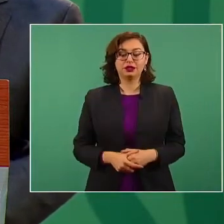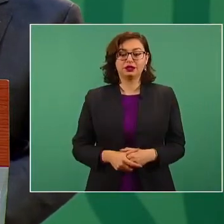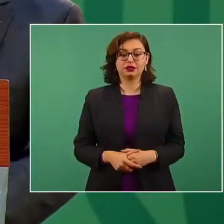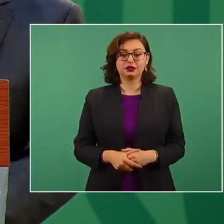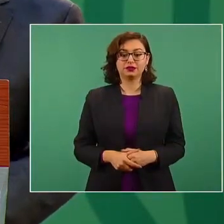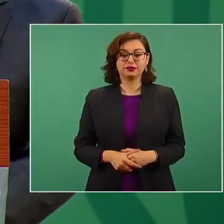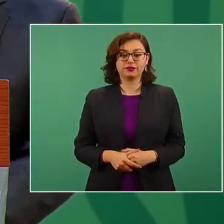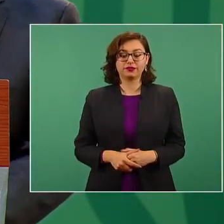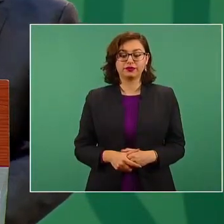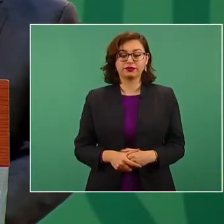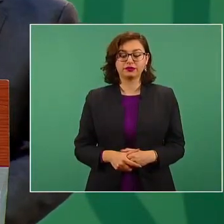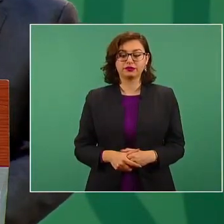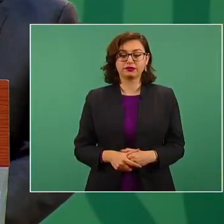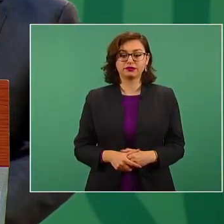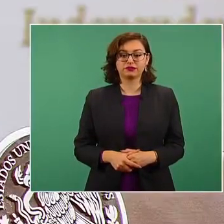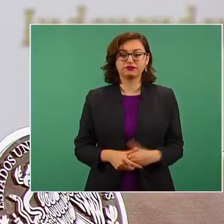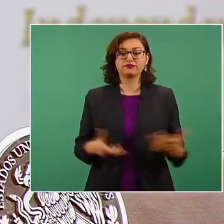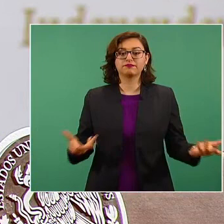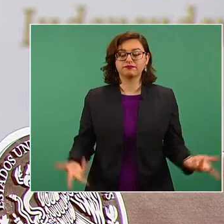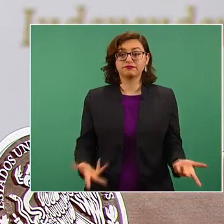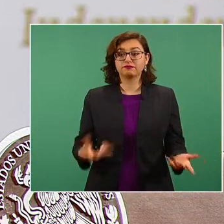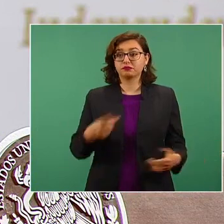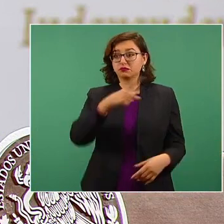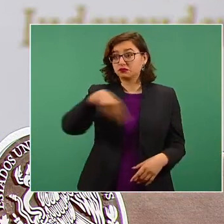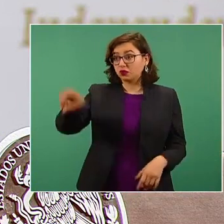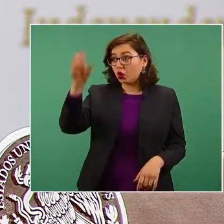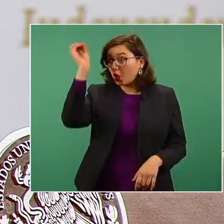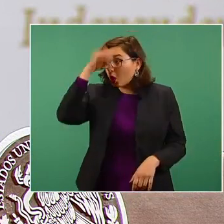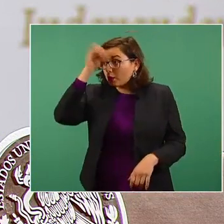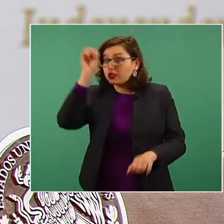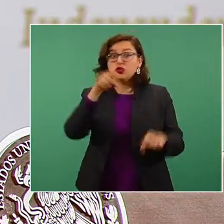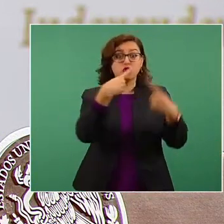y se garantiza el derecho a disentir.